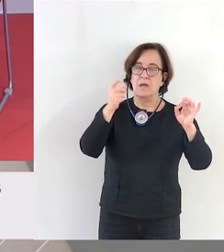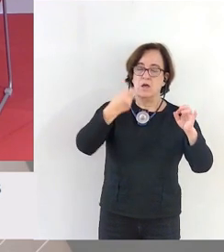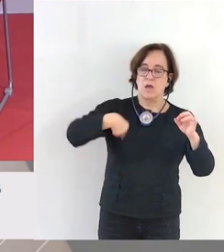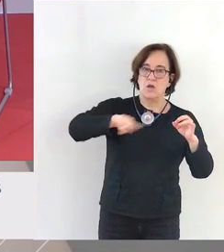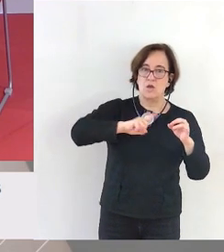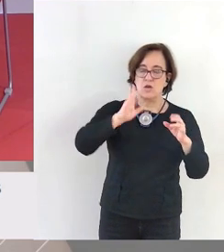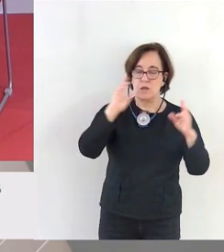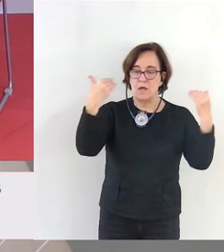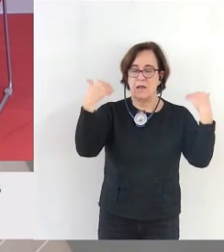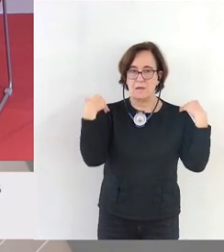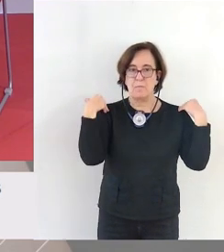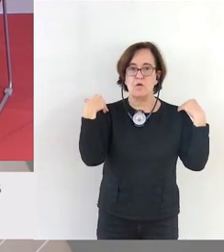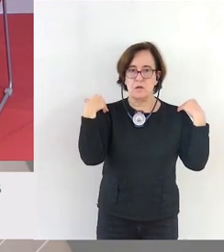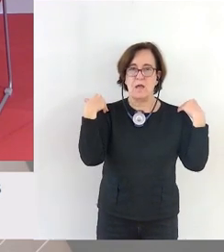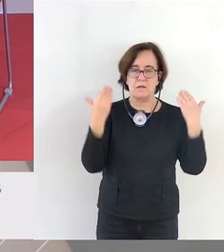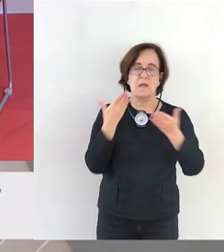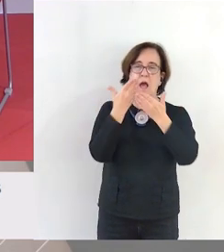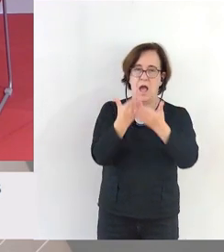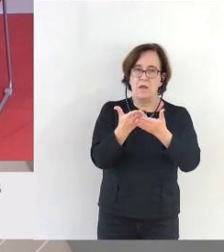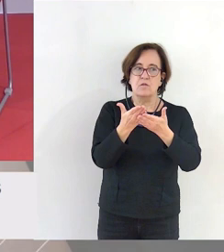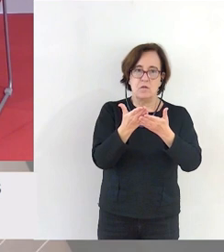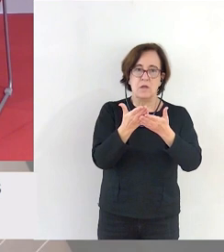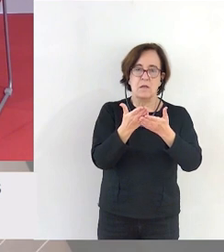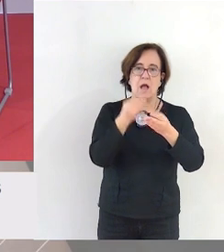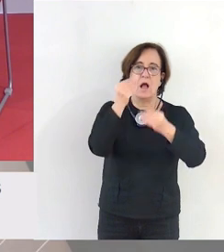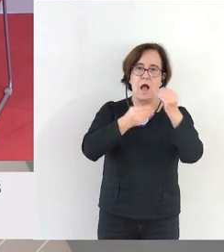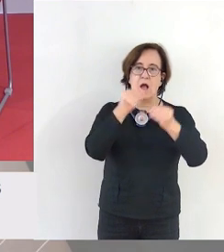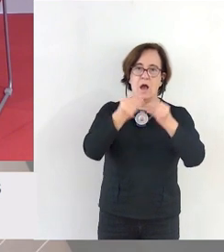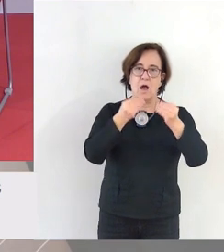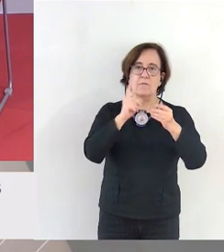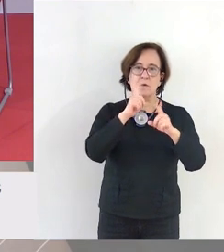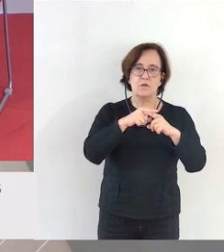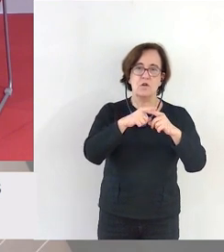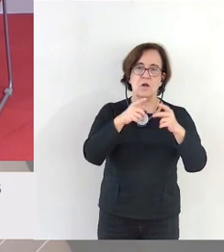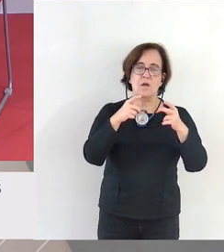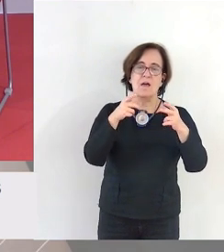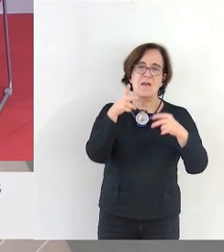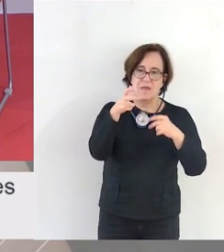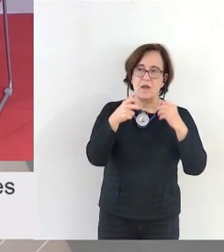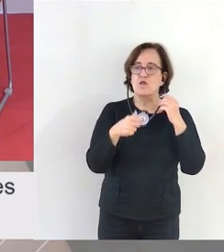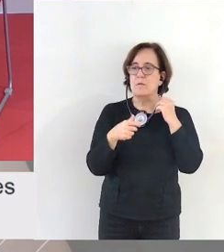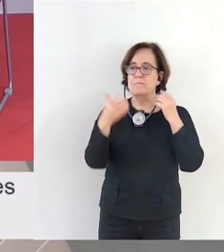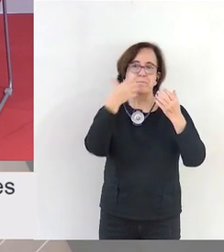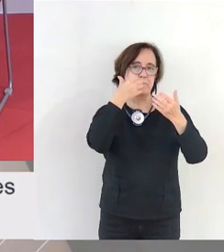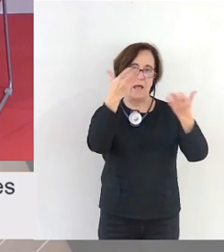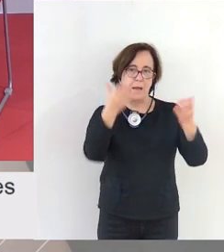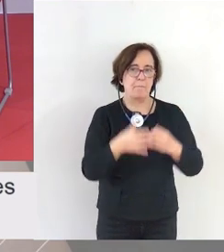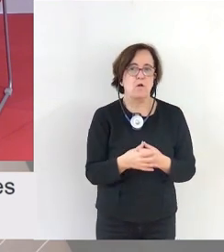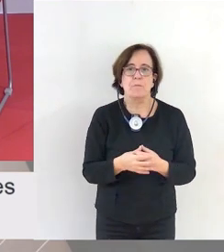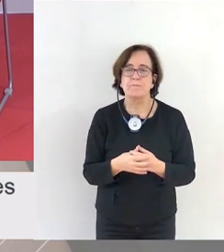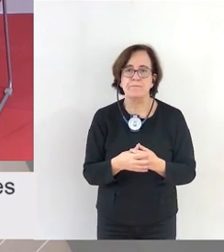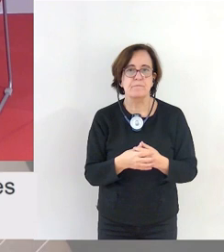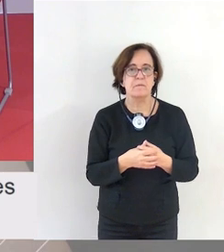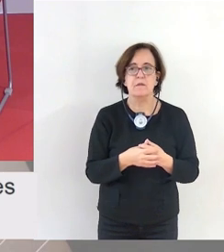responsabilidad de ayudarles a llevar a cabo sus derechos les doy un ejemplo a menudo